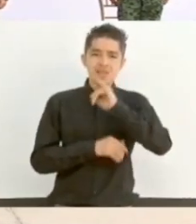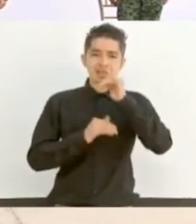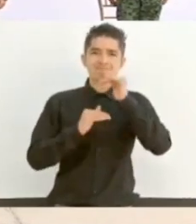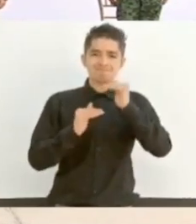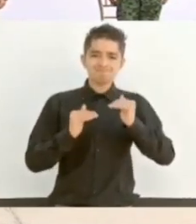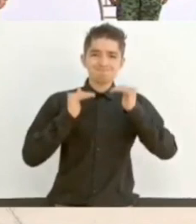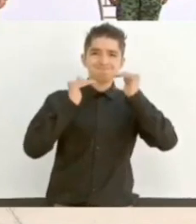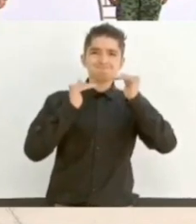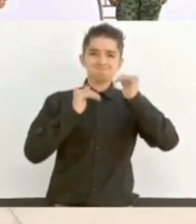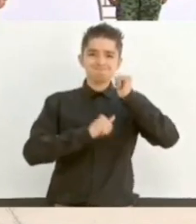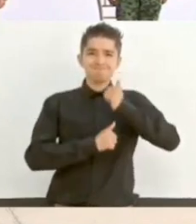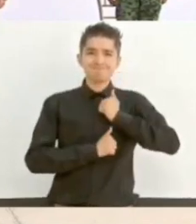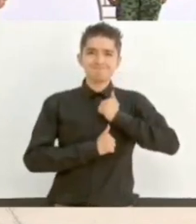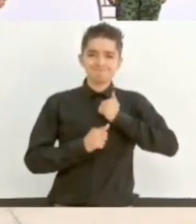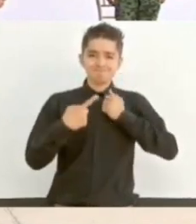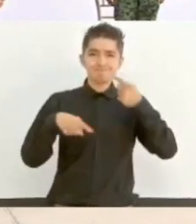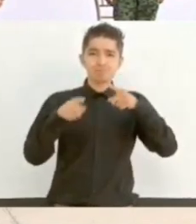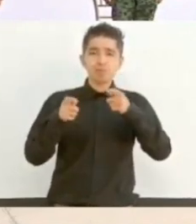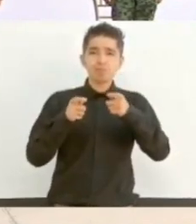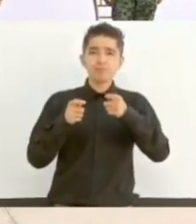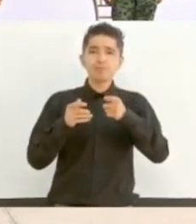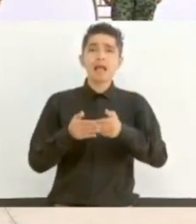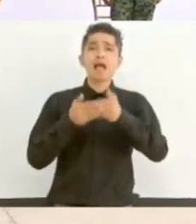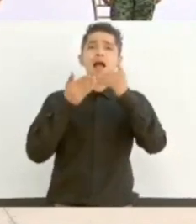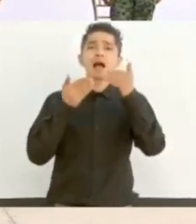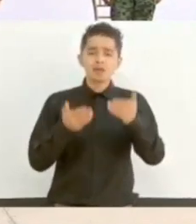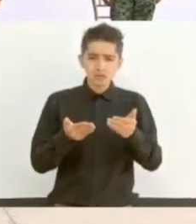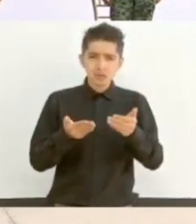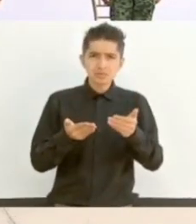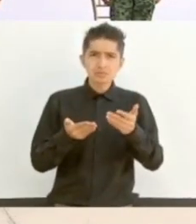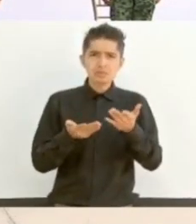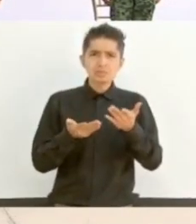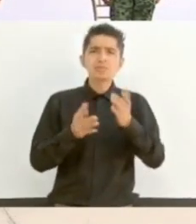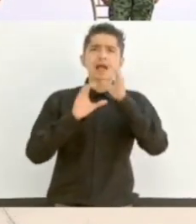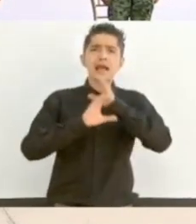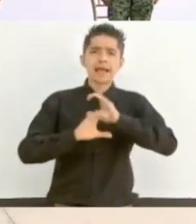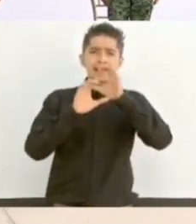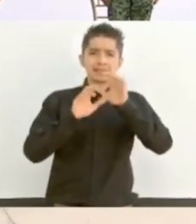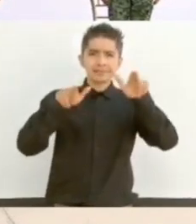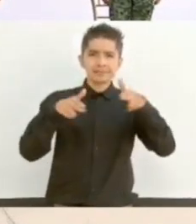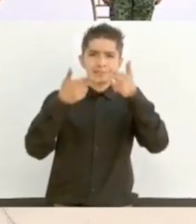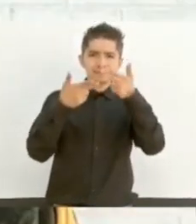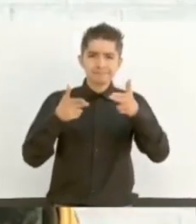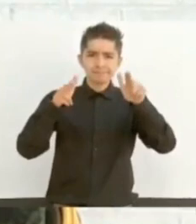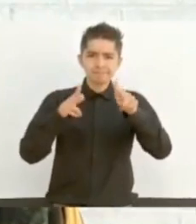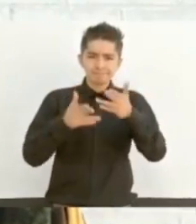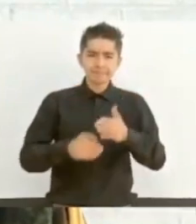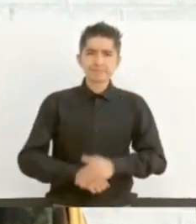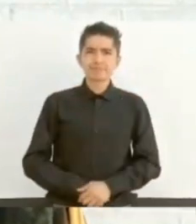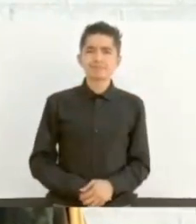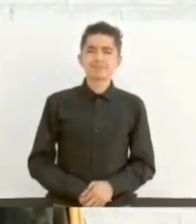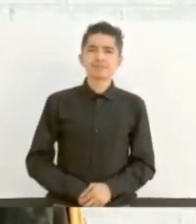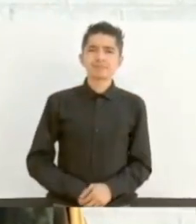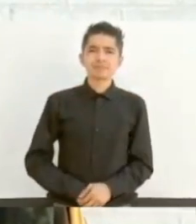las Fuerzas Armadas. Se les invita a entonar nuestro himno nacional.